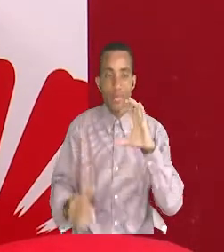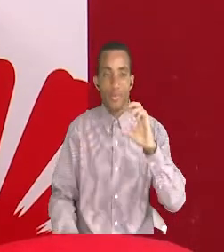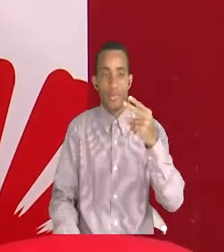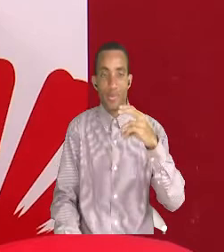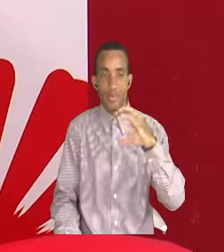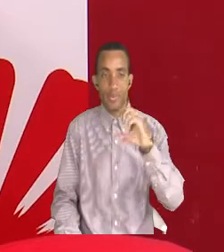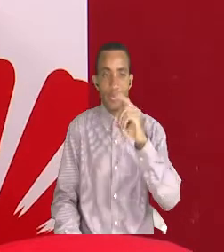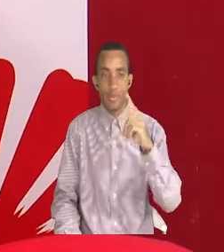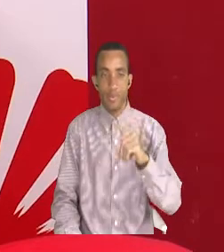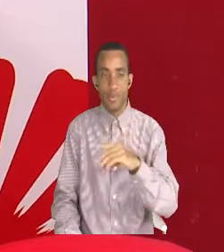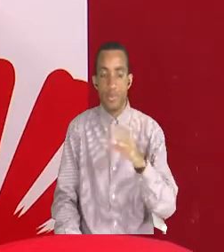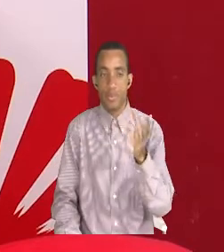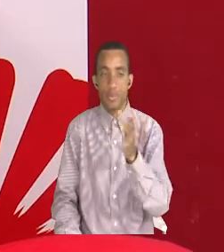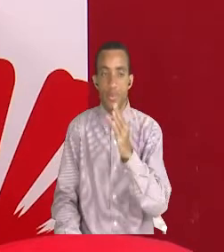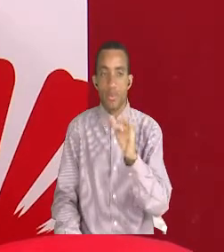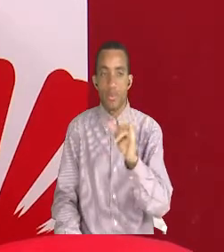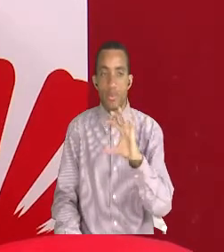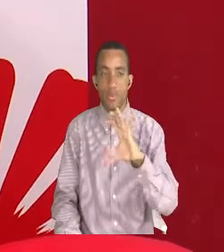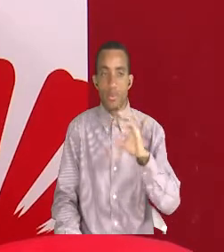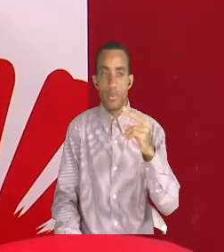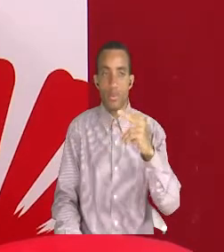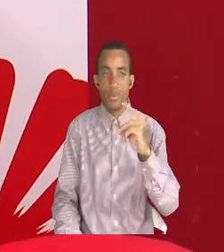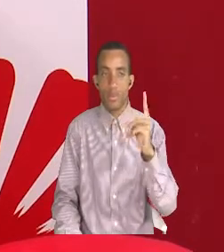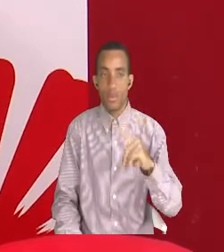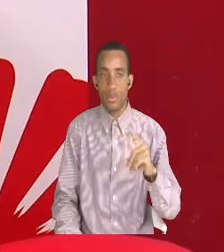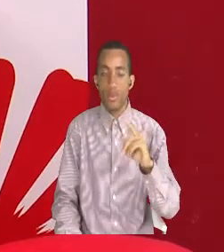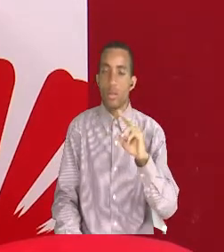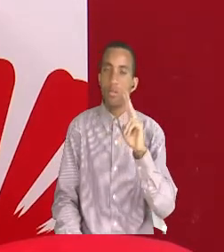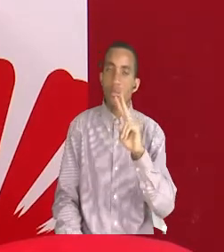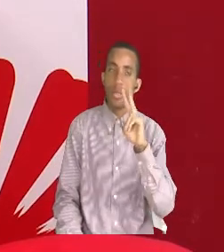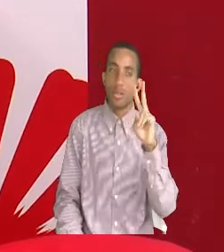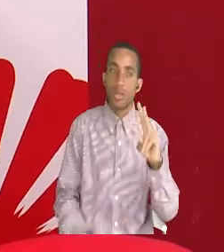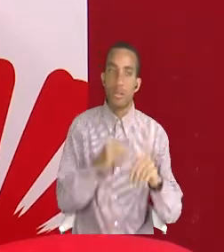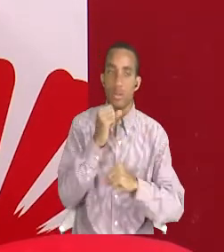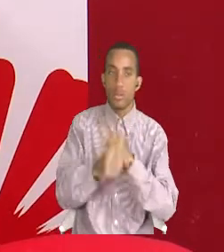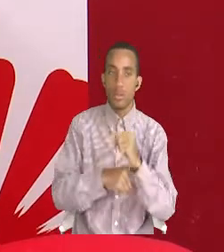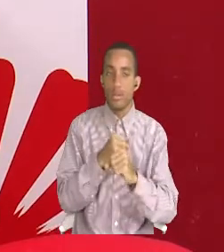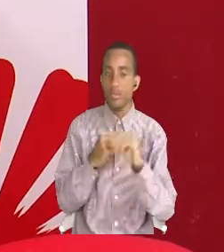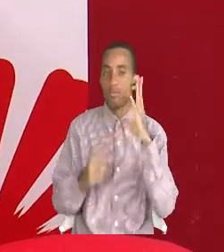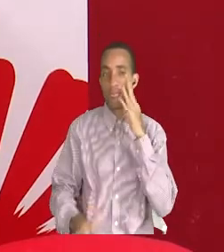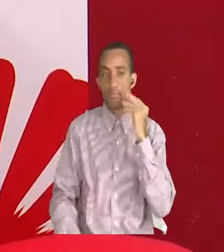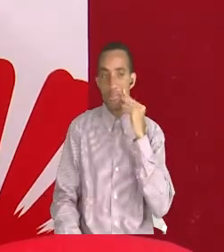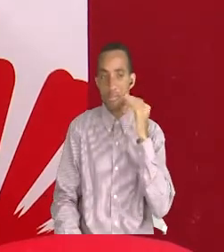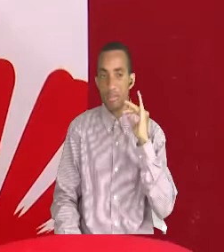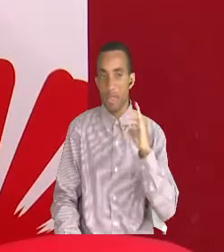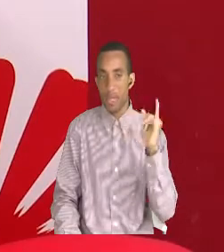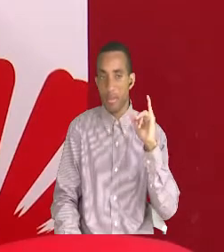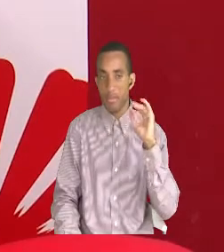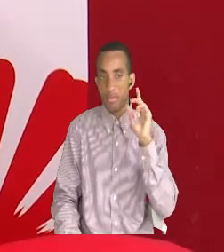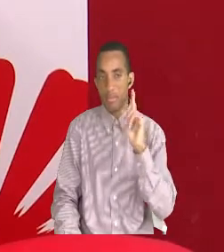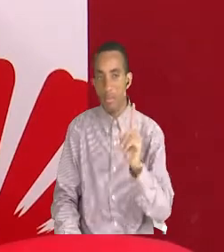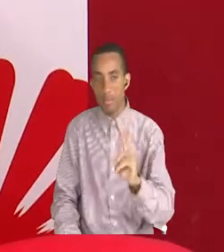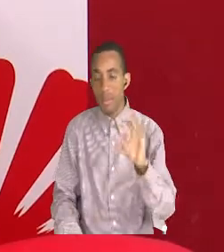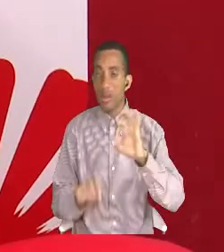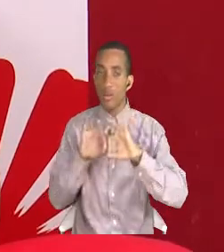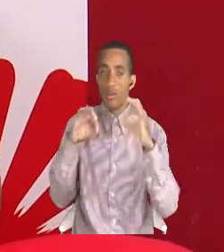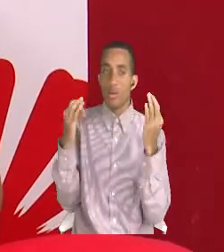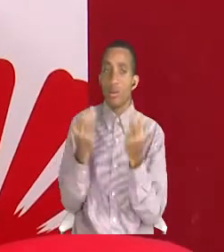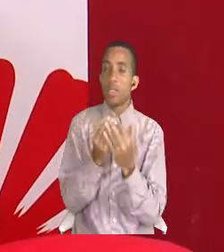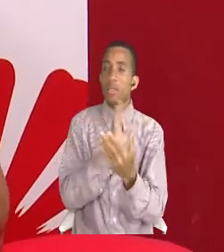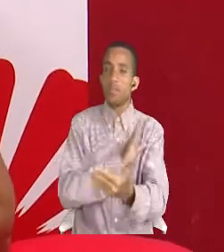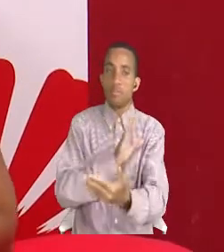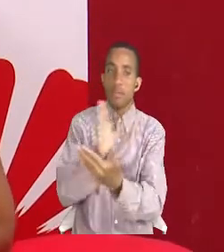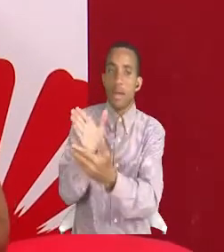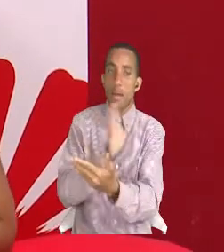más de 22 años de experiencia en nuestra Barranca Bermeja, que todas las familias por tradición van porque hay